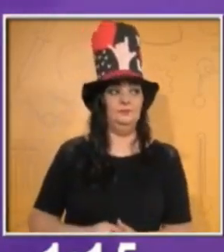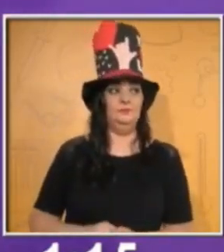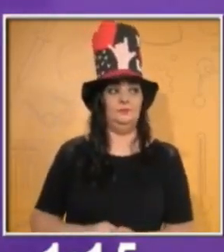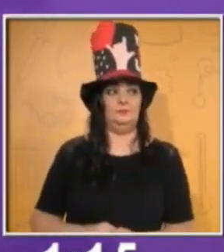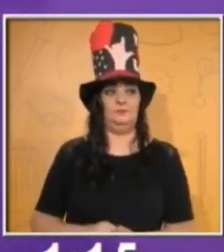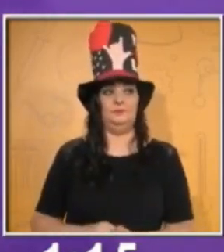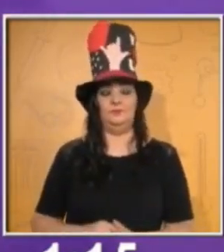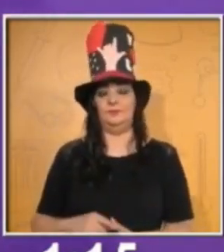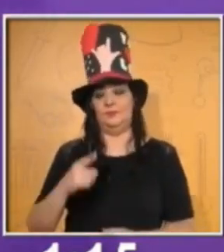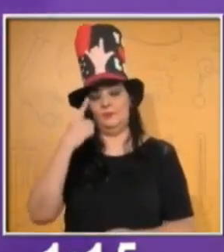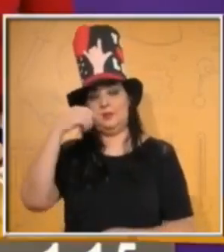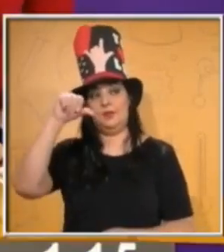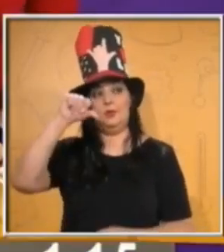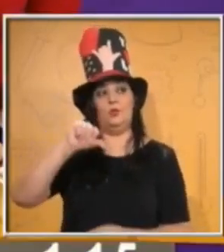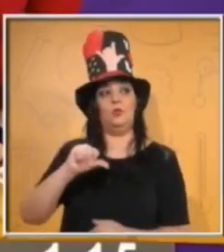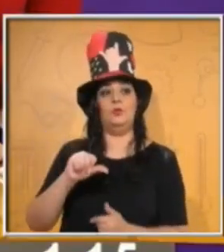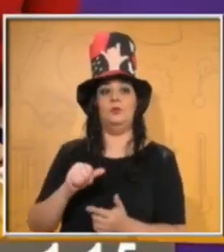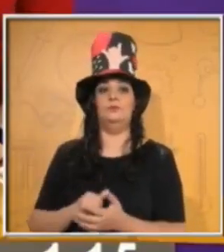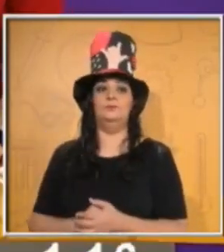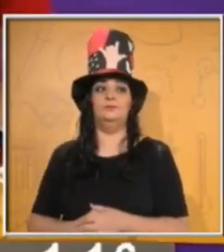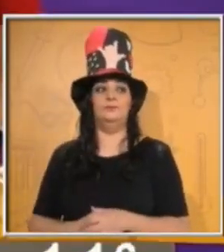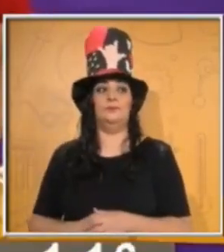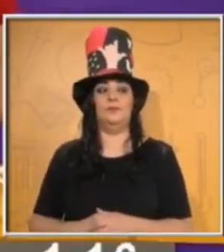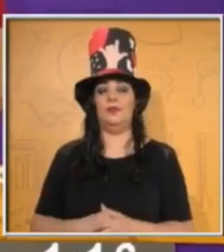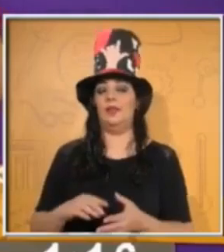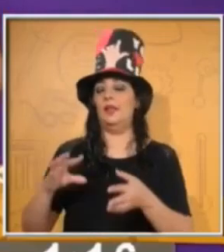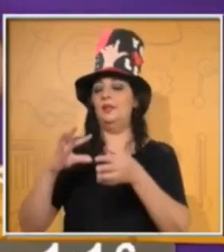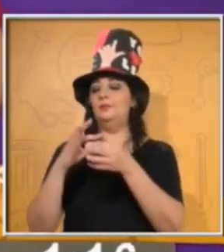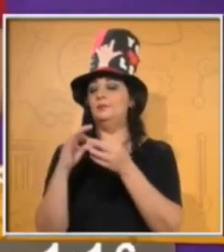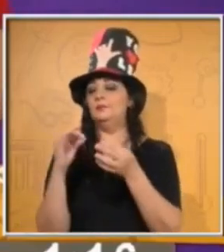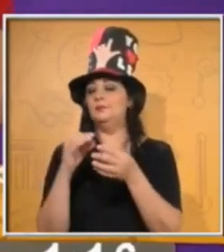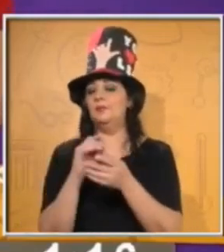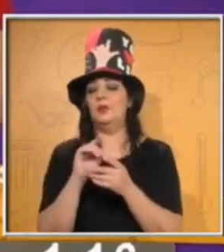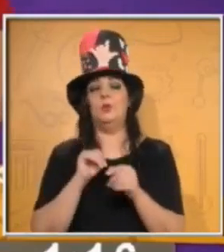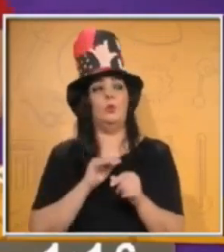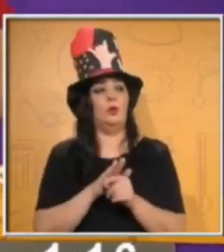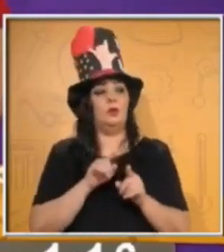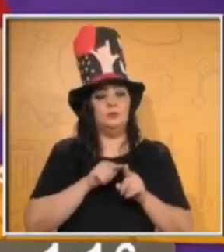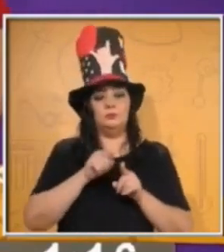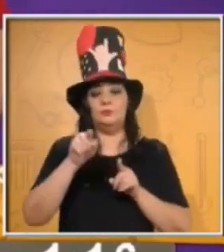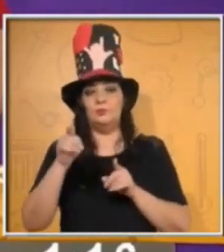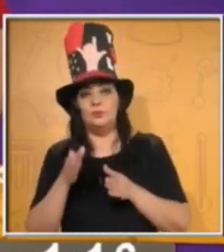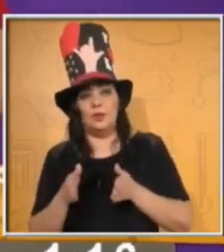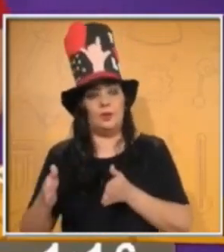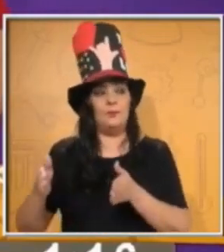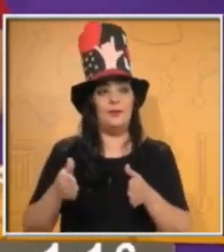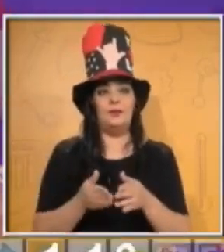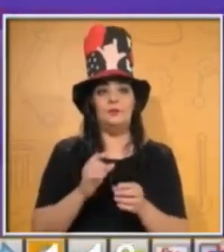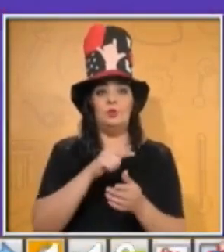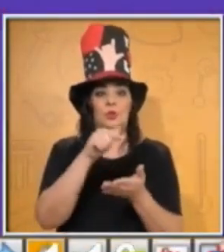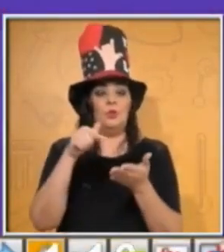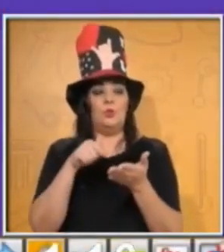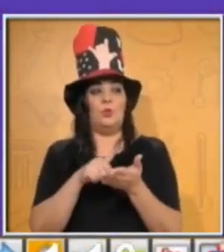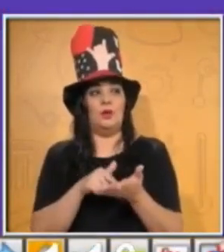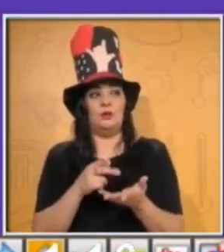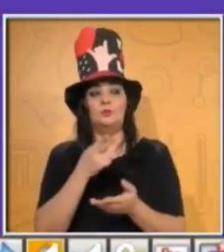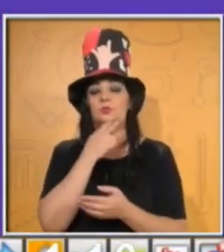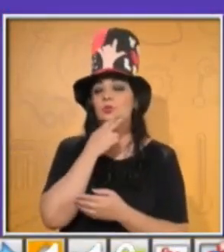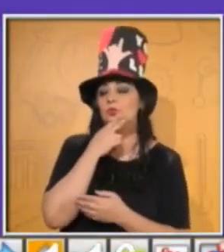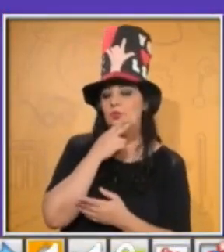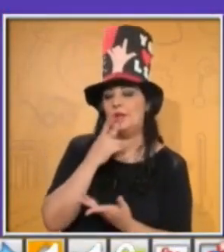El aprendizaje esperado es: describe rutas y ubica lugares utilizando sistemas de